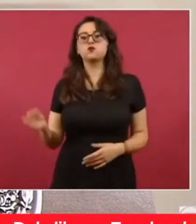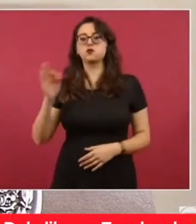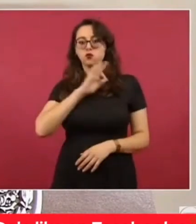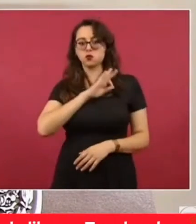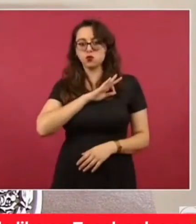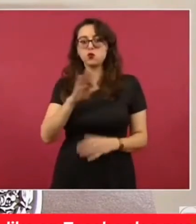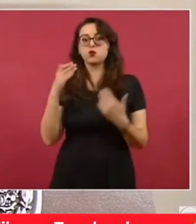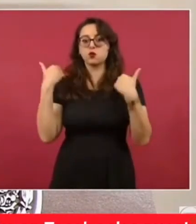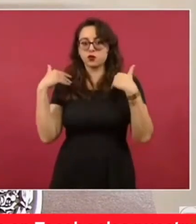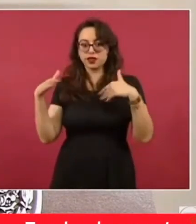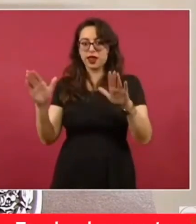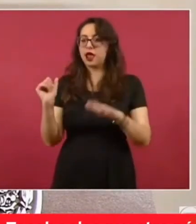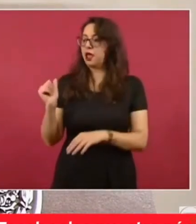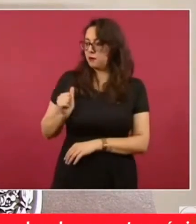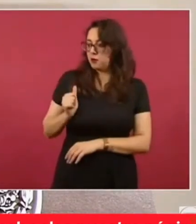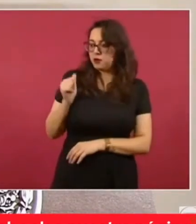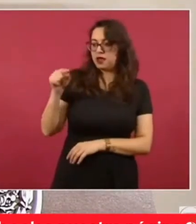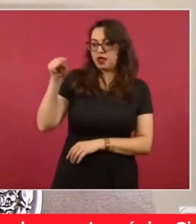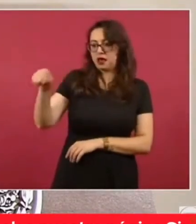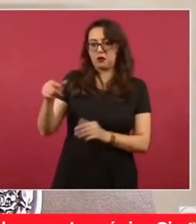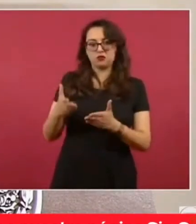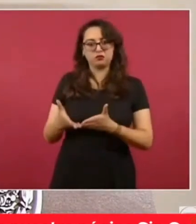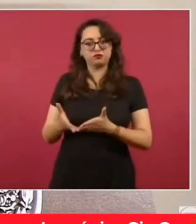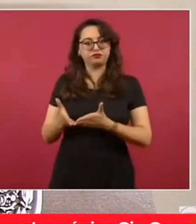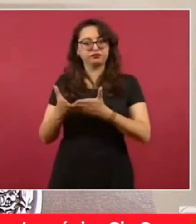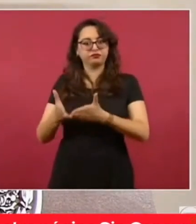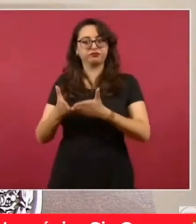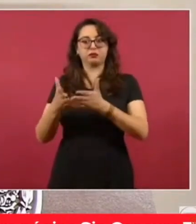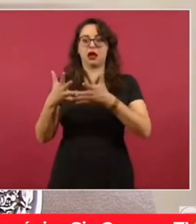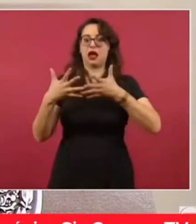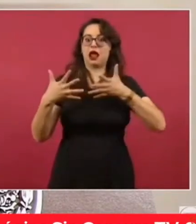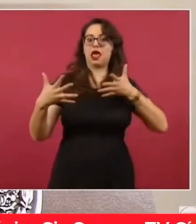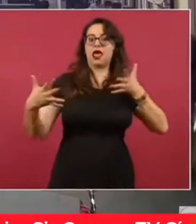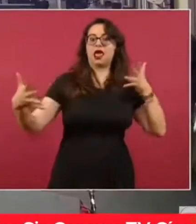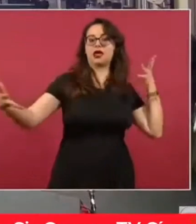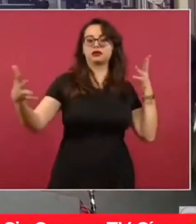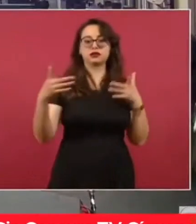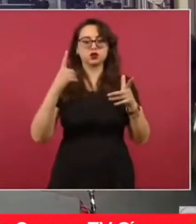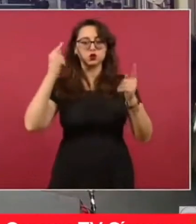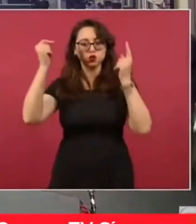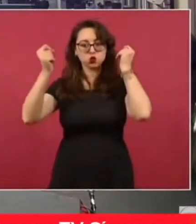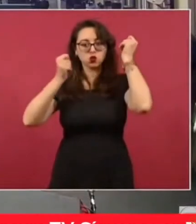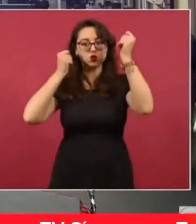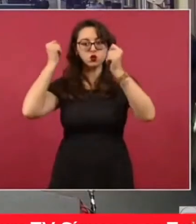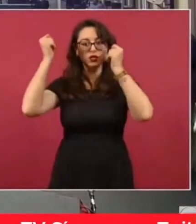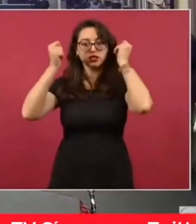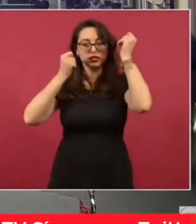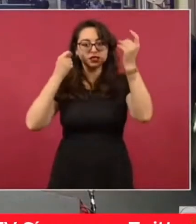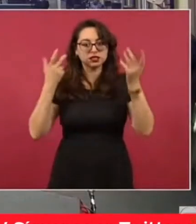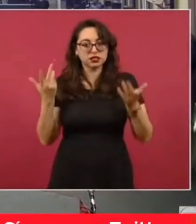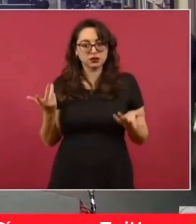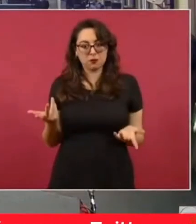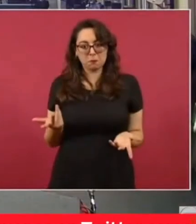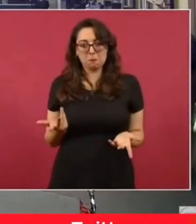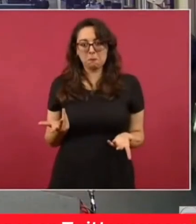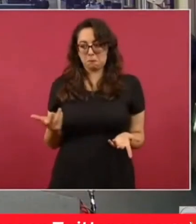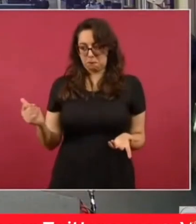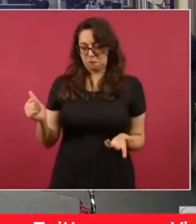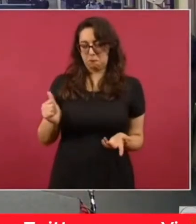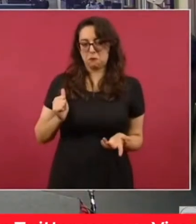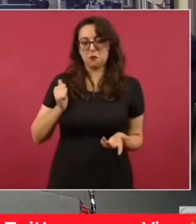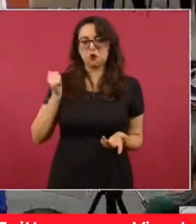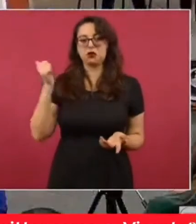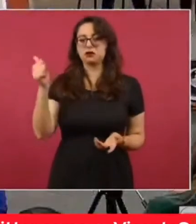cruceros están en Cozumel de modo que sería muy